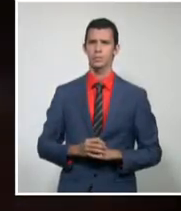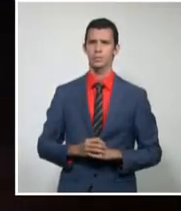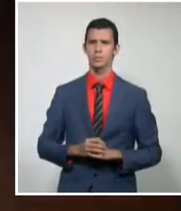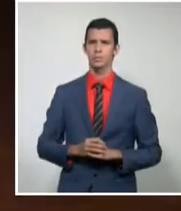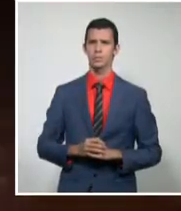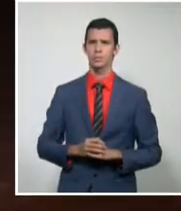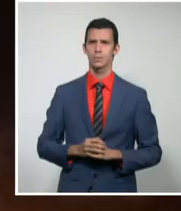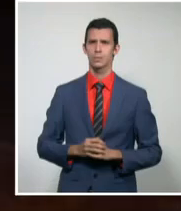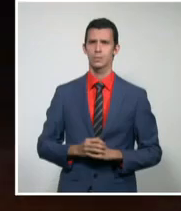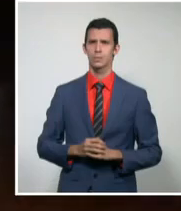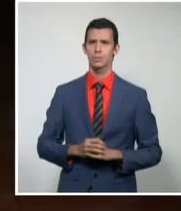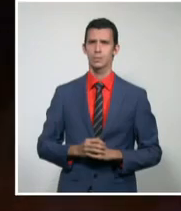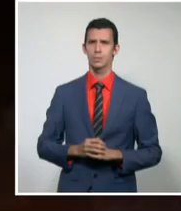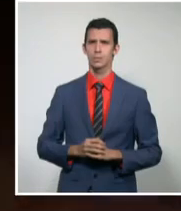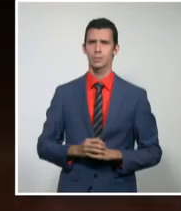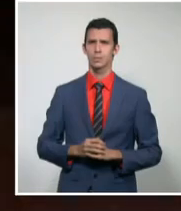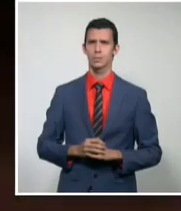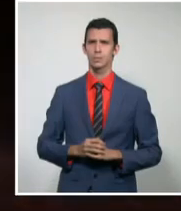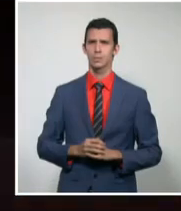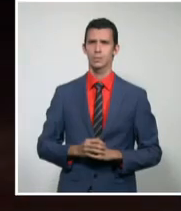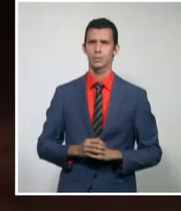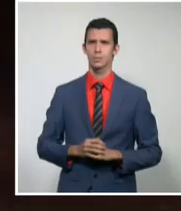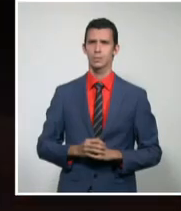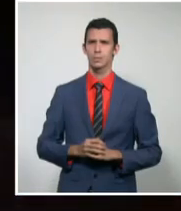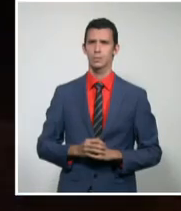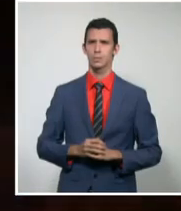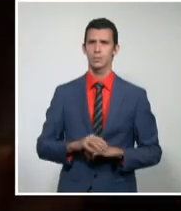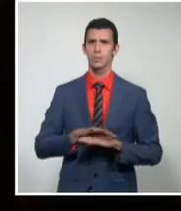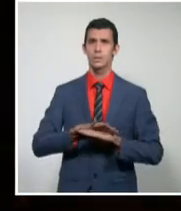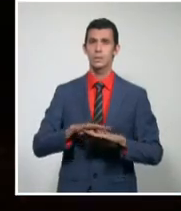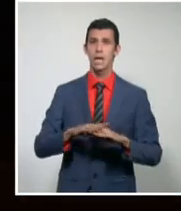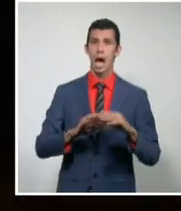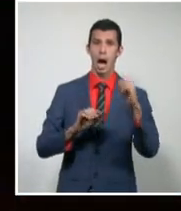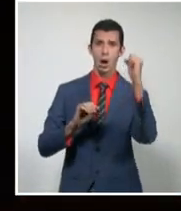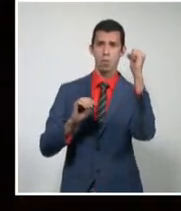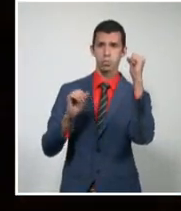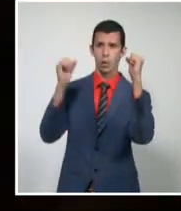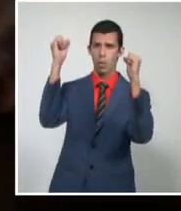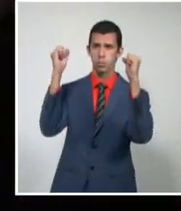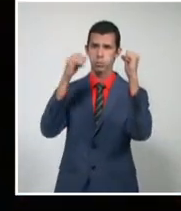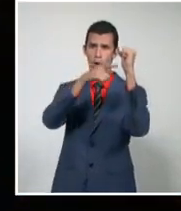se llevaron los puentes